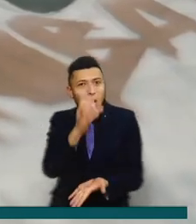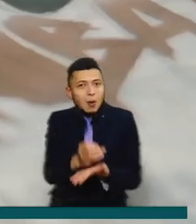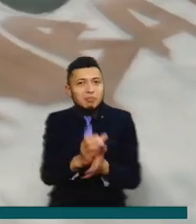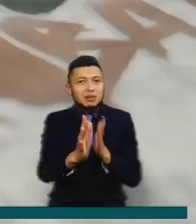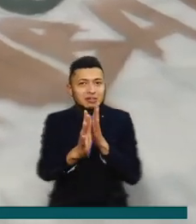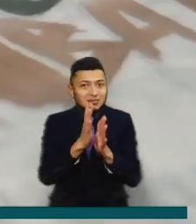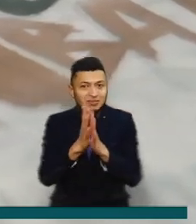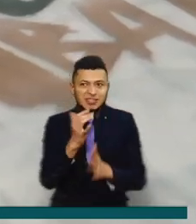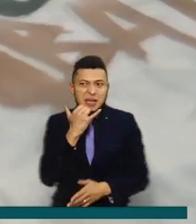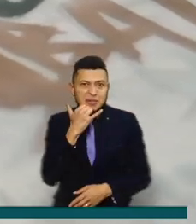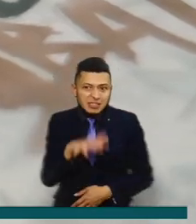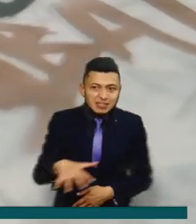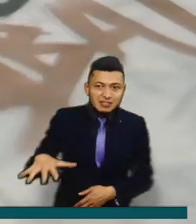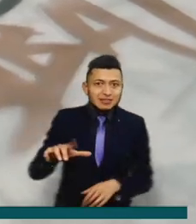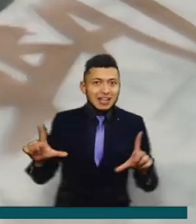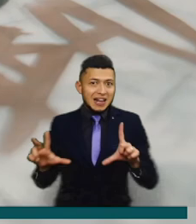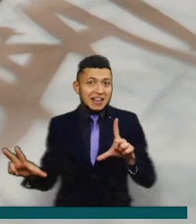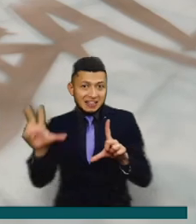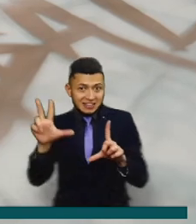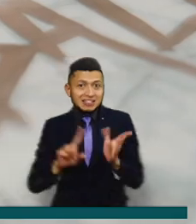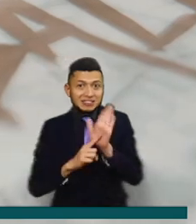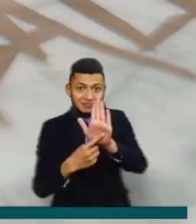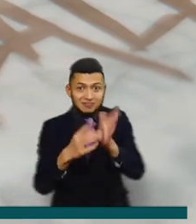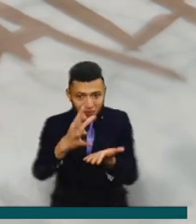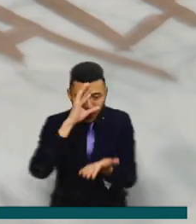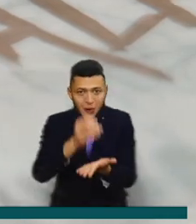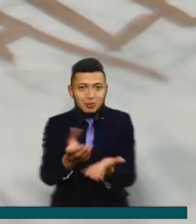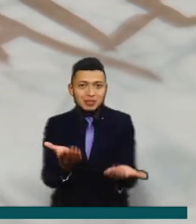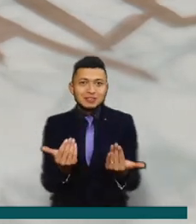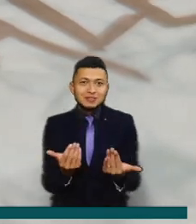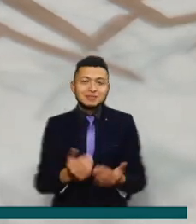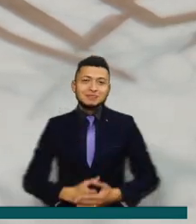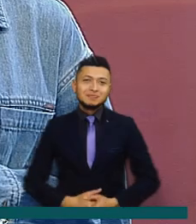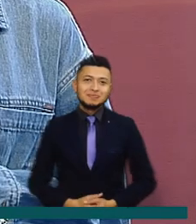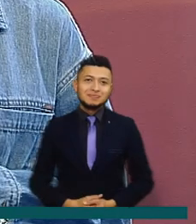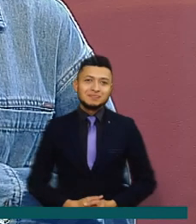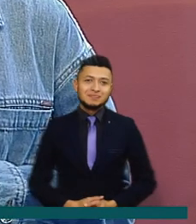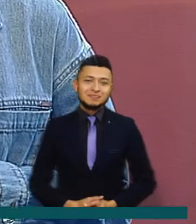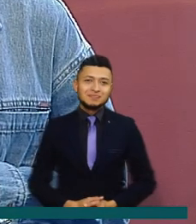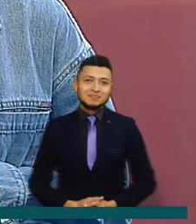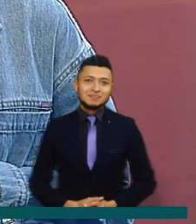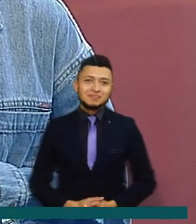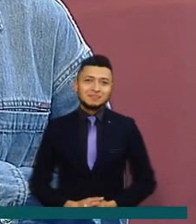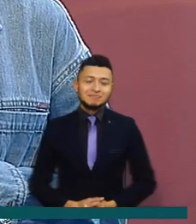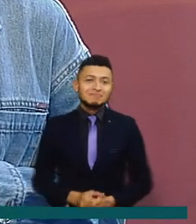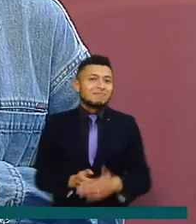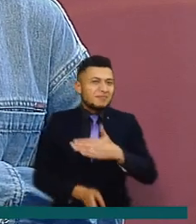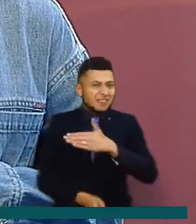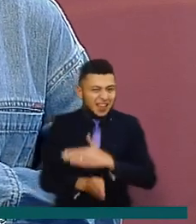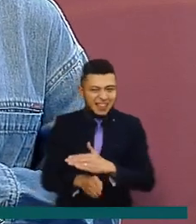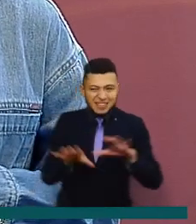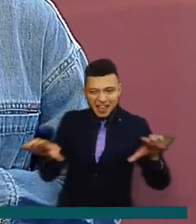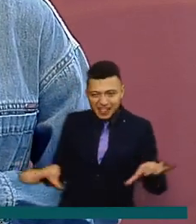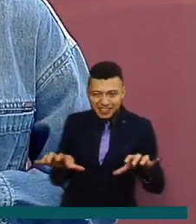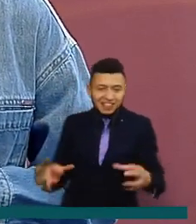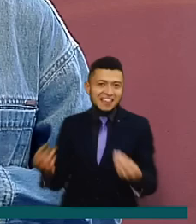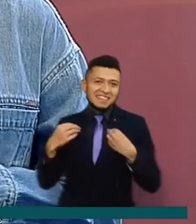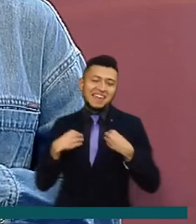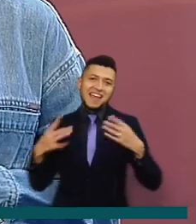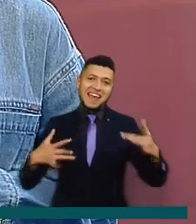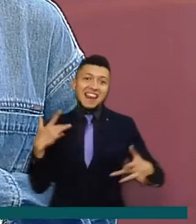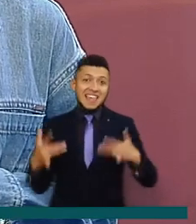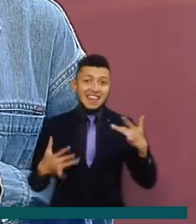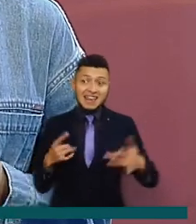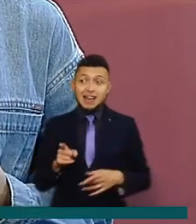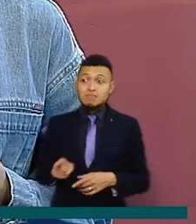conocer su opinión sobre lo que pasa en el Canal 13. Y seguimos hablando de las actividades que nos alegran